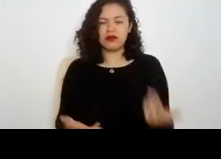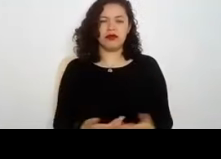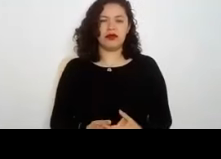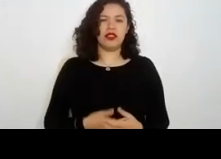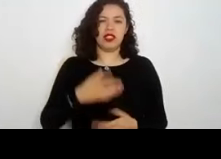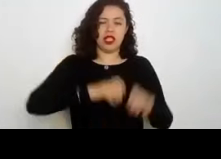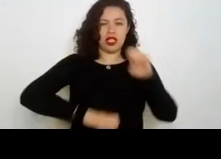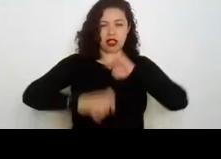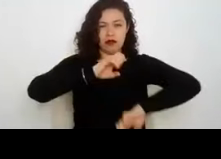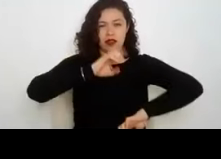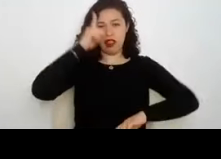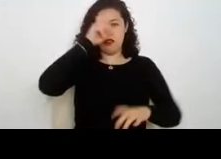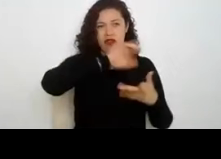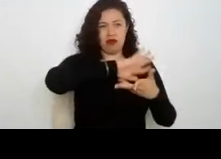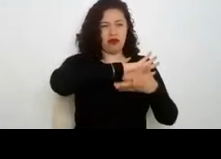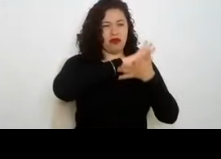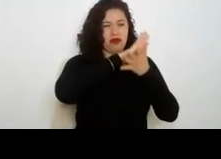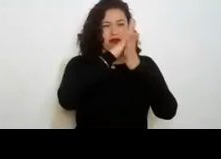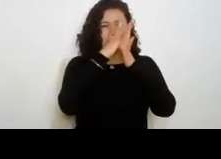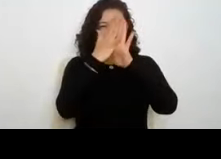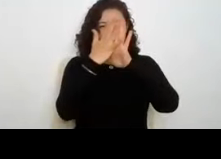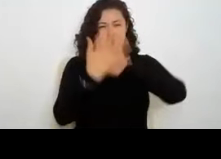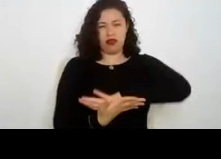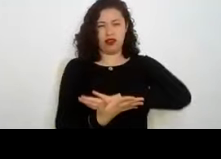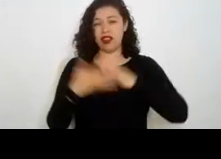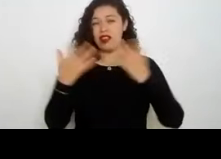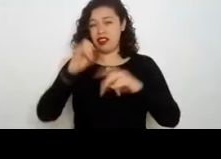pues vimos lo que fue con las organizaciones. Entonces nosotros